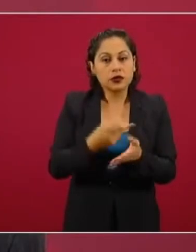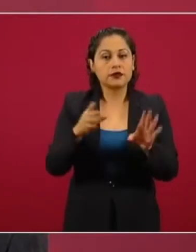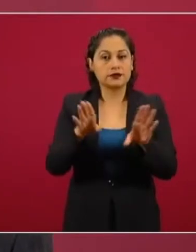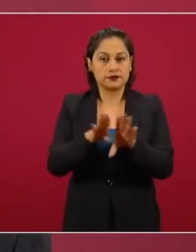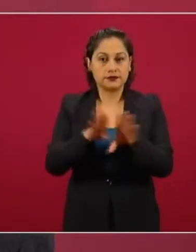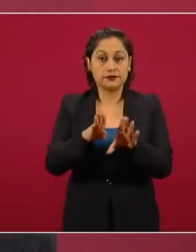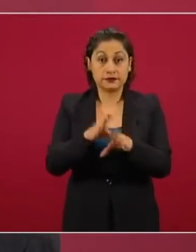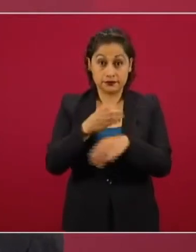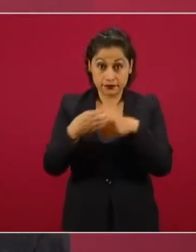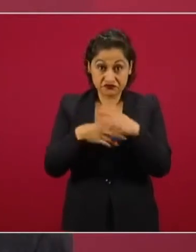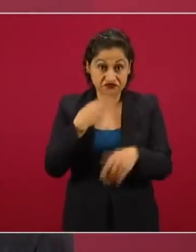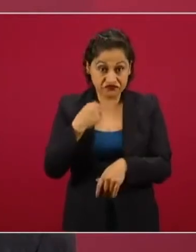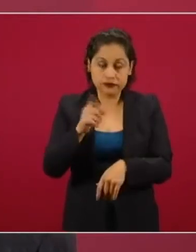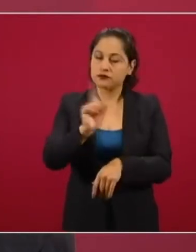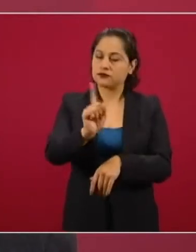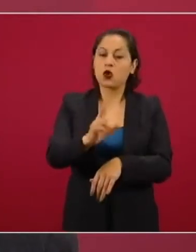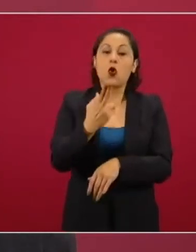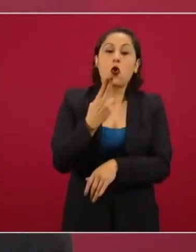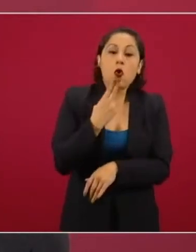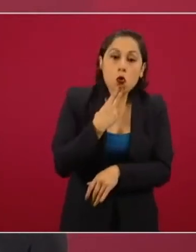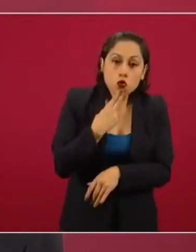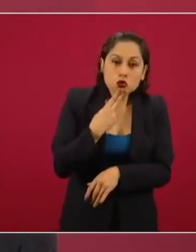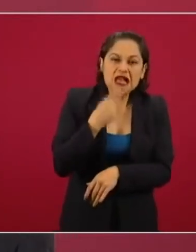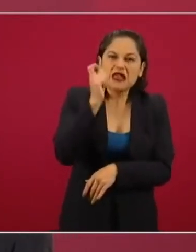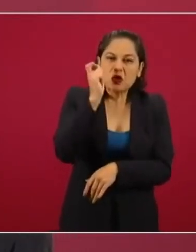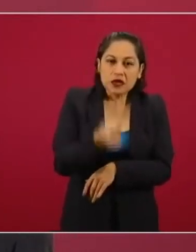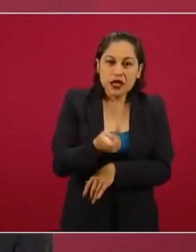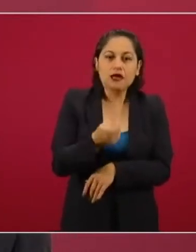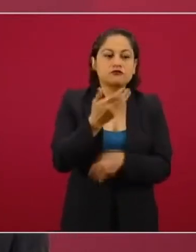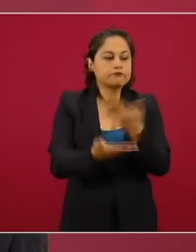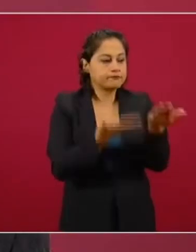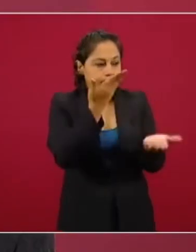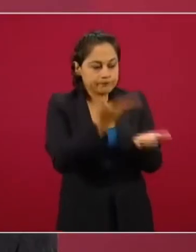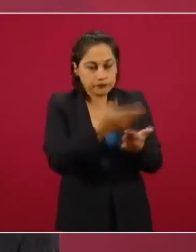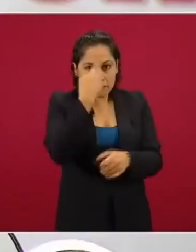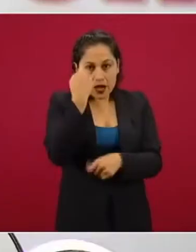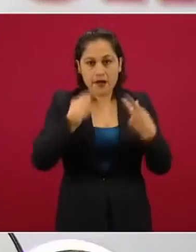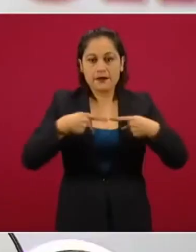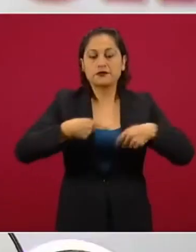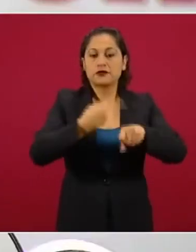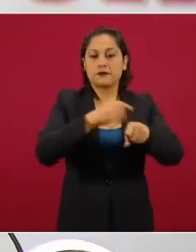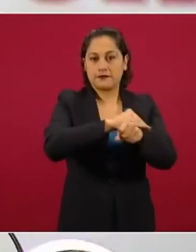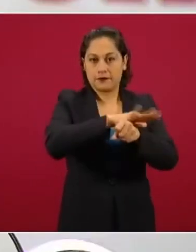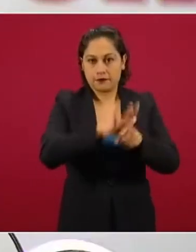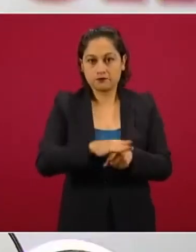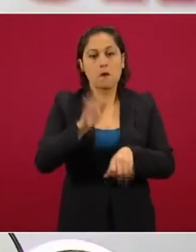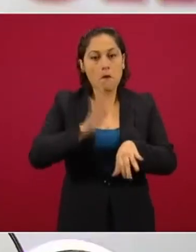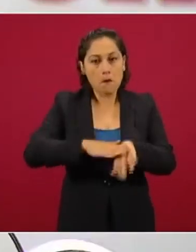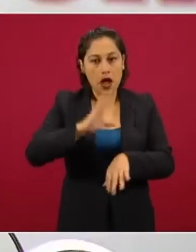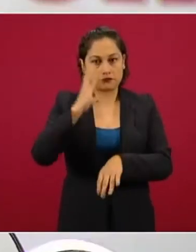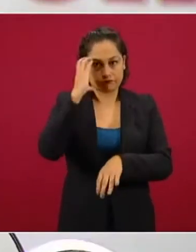cosas que no sirven, sino al contrario, a poner a disposición de la atención COVID camas adicionales, y más